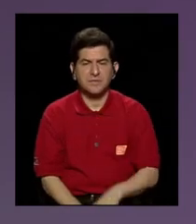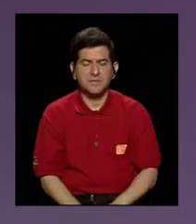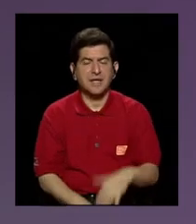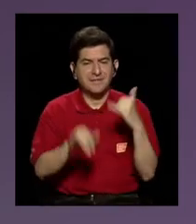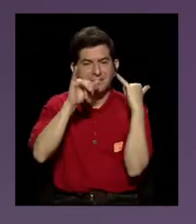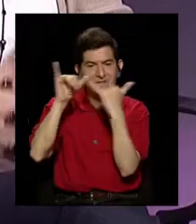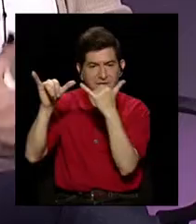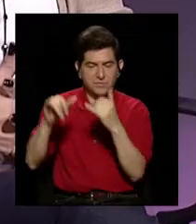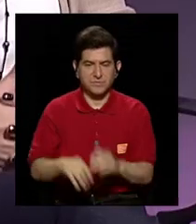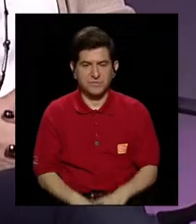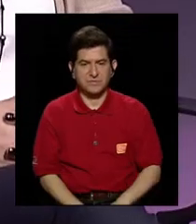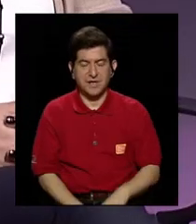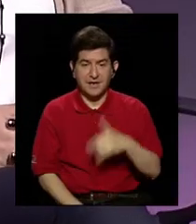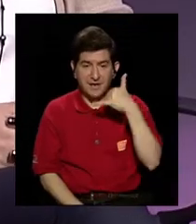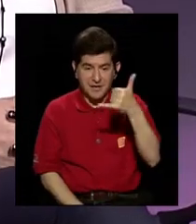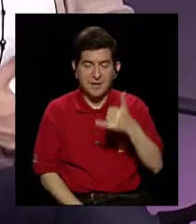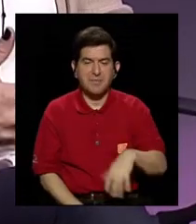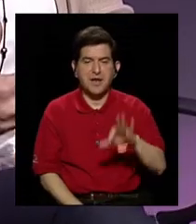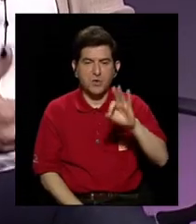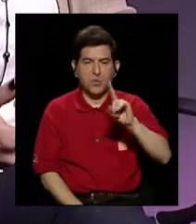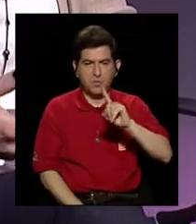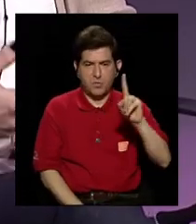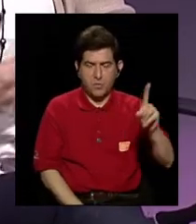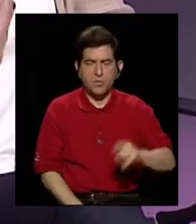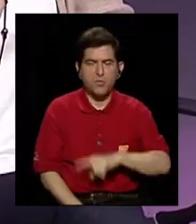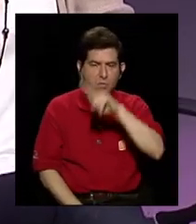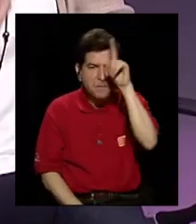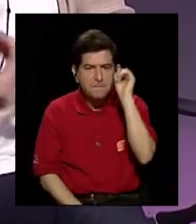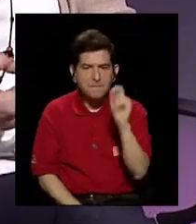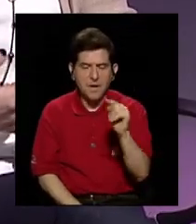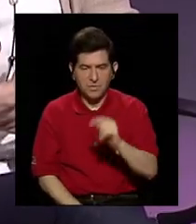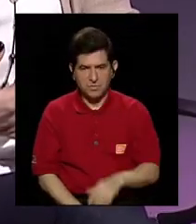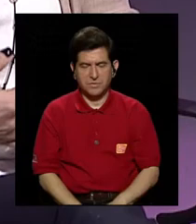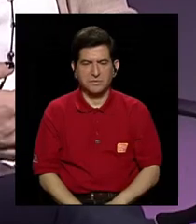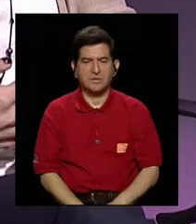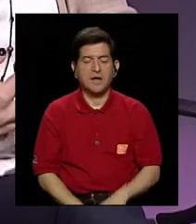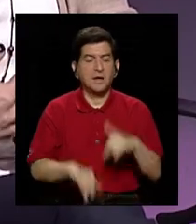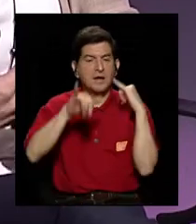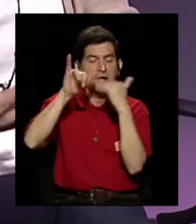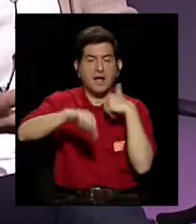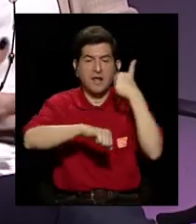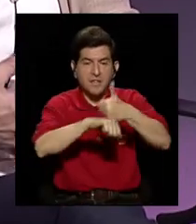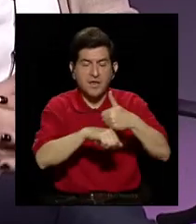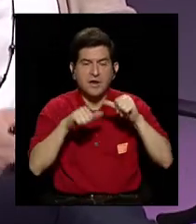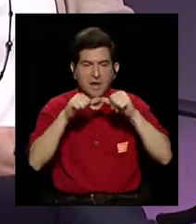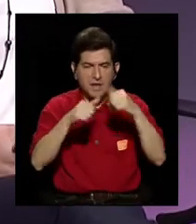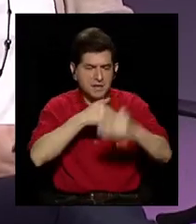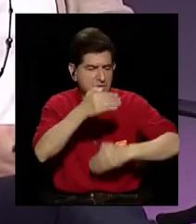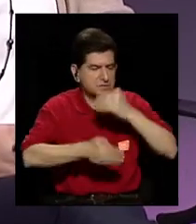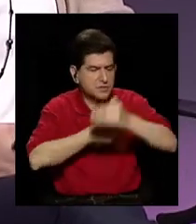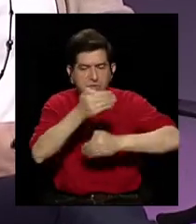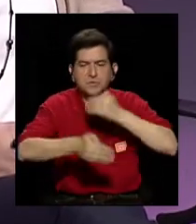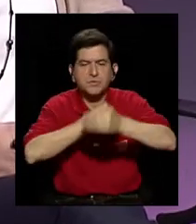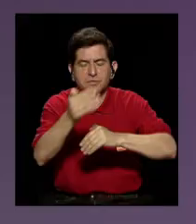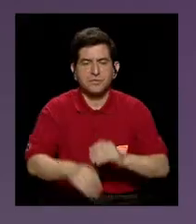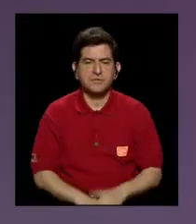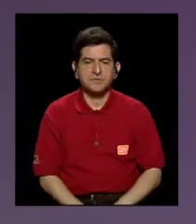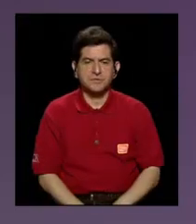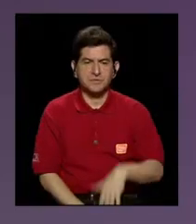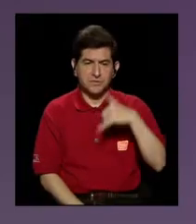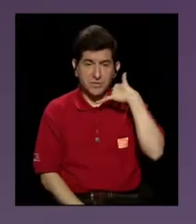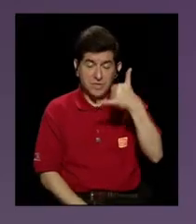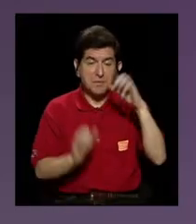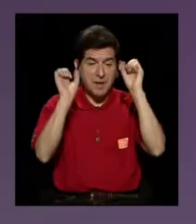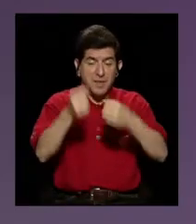denunciar, a llamar al 911, a consultar, a poner las denuncias y a seguir los procedimientos. Una llamada que